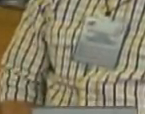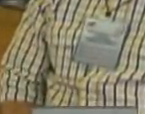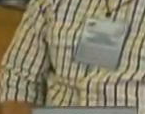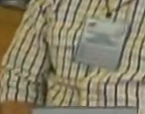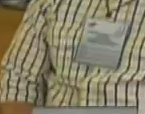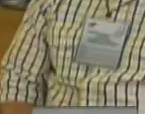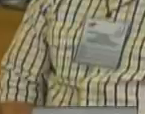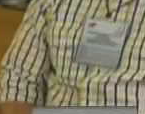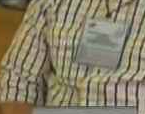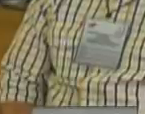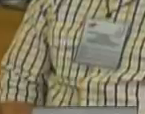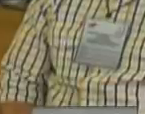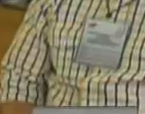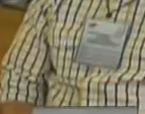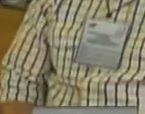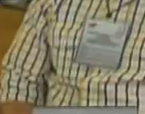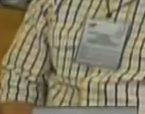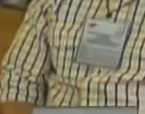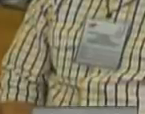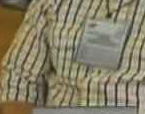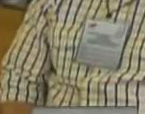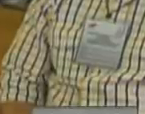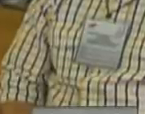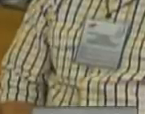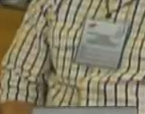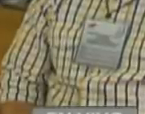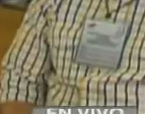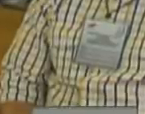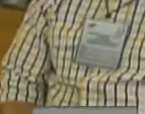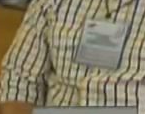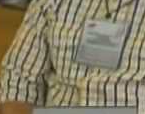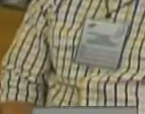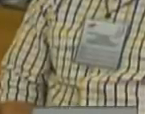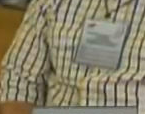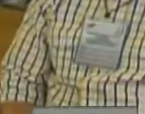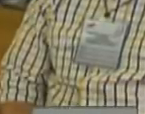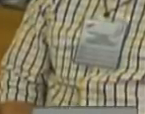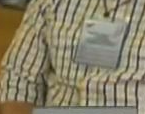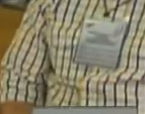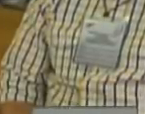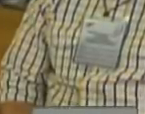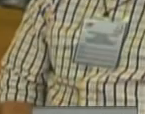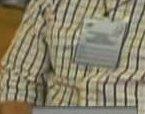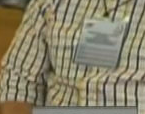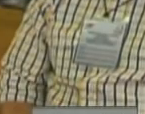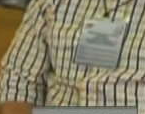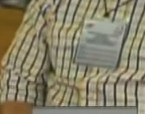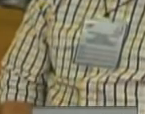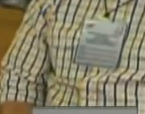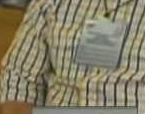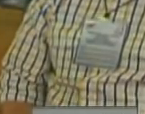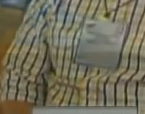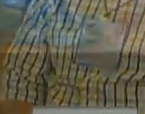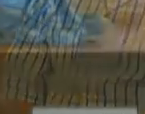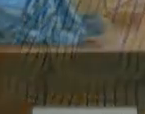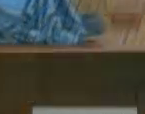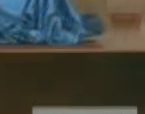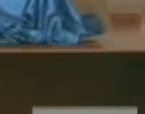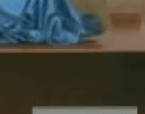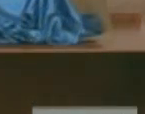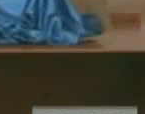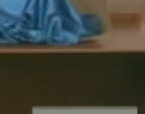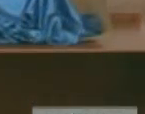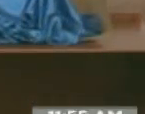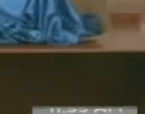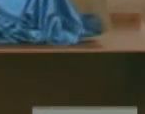conteo, escrutinio y totalización se hacen manualmente y los resultados se hacen esperar. De 1998 a 2003,